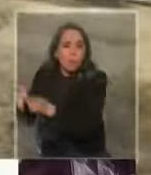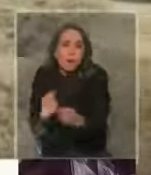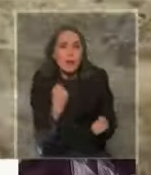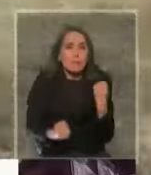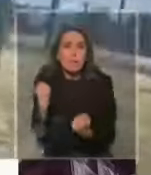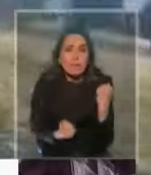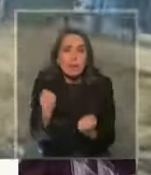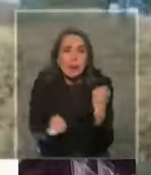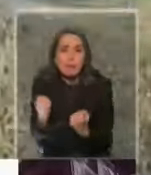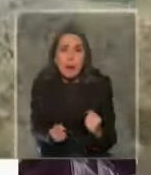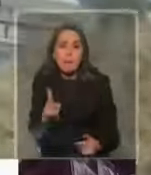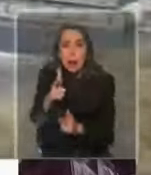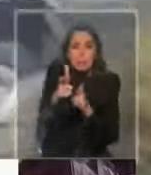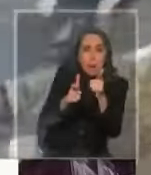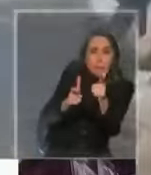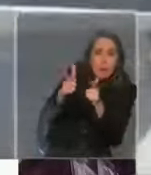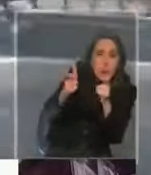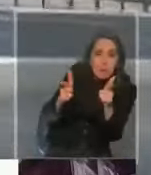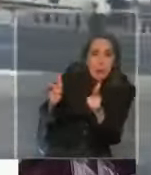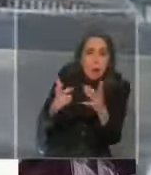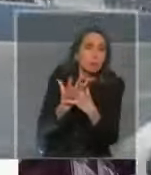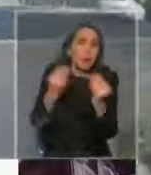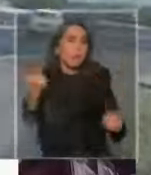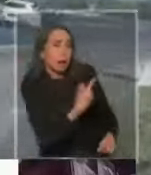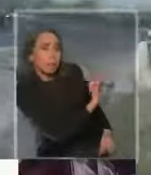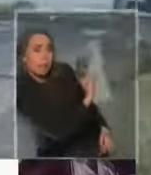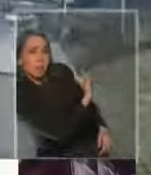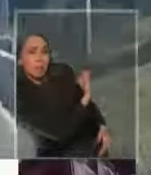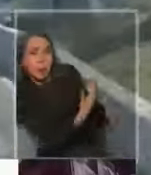A punta de disparos, logran escapar.